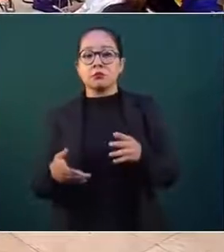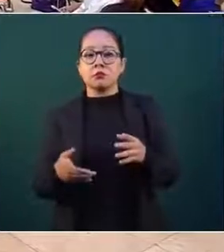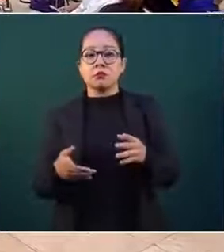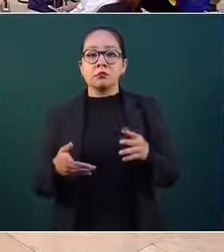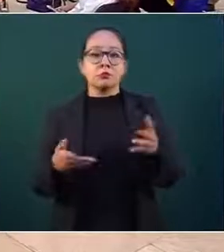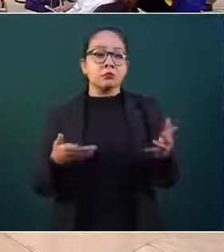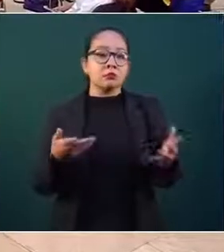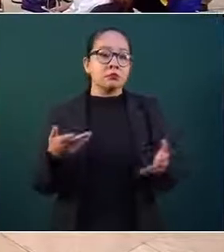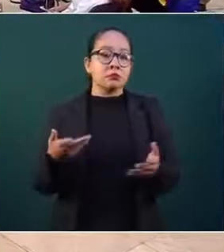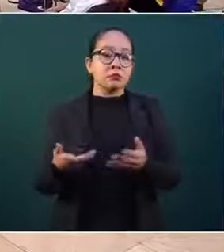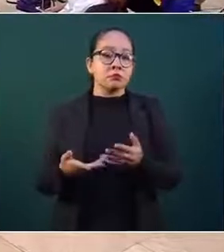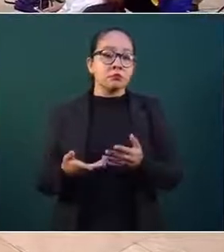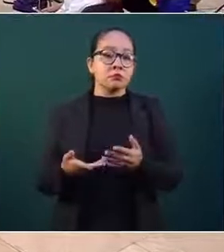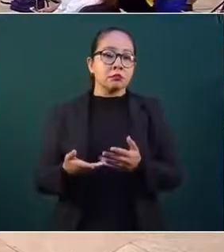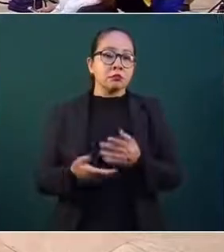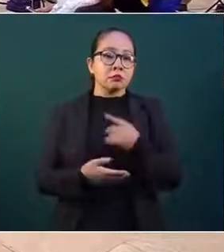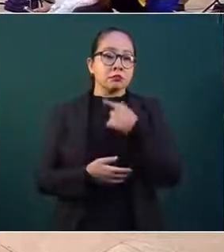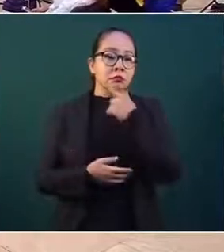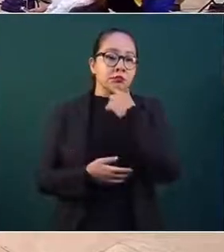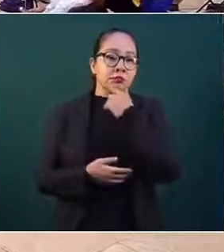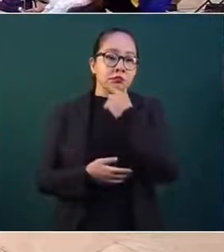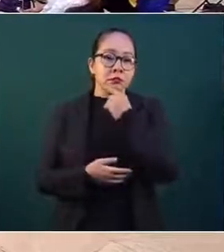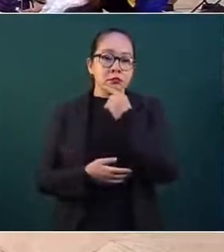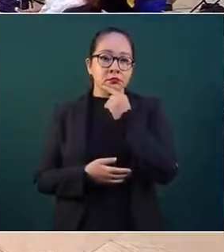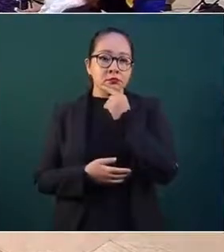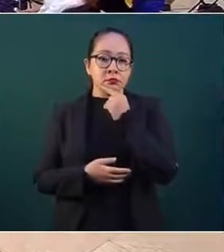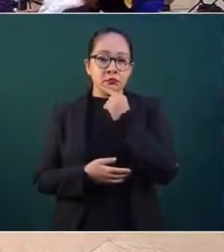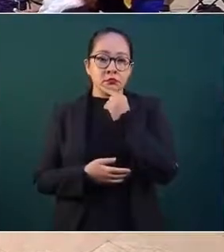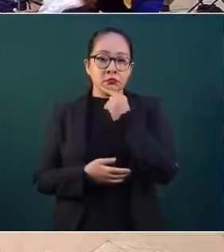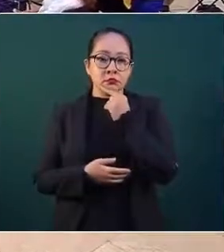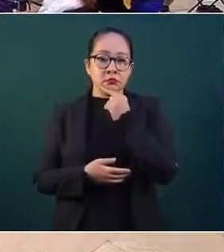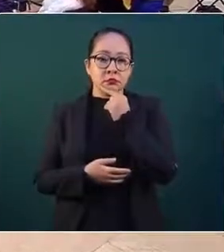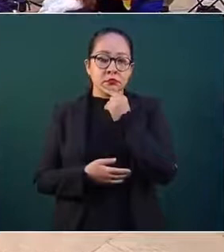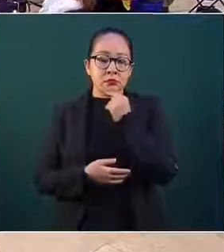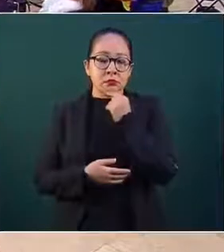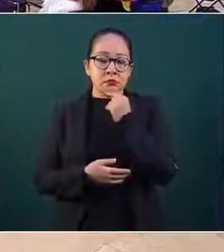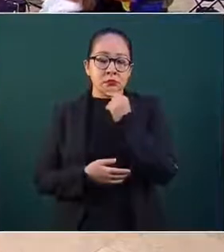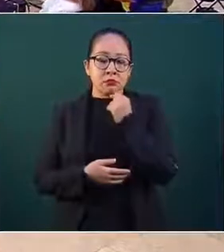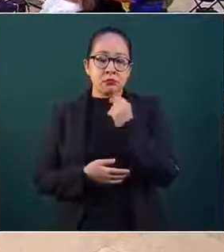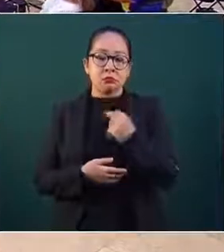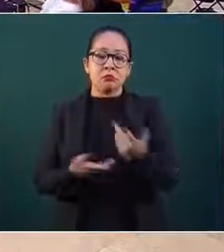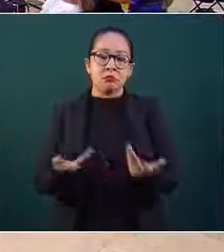nació en el sureste,